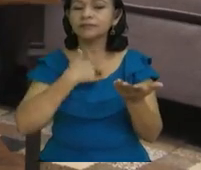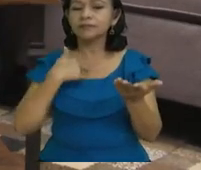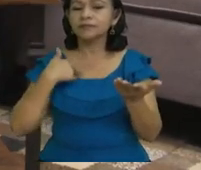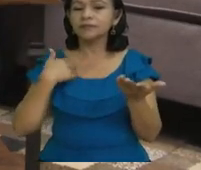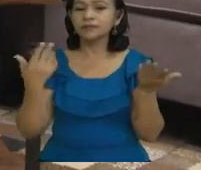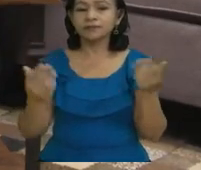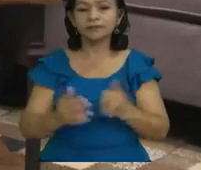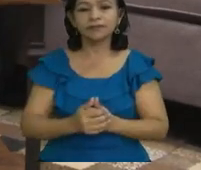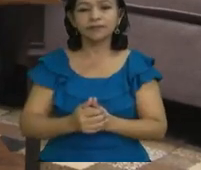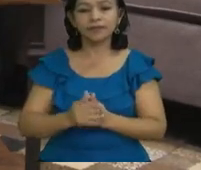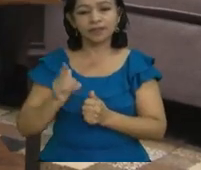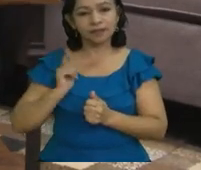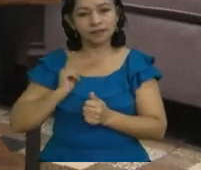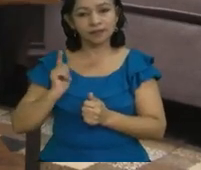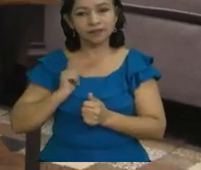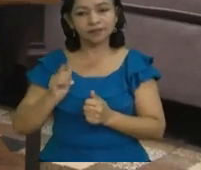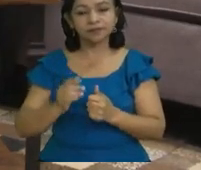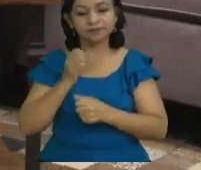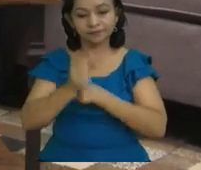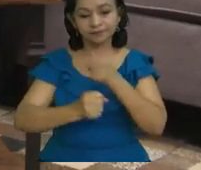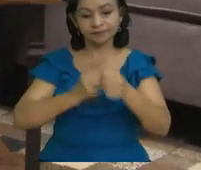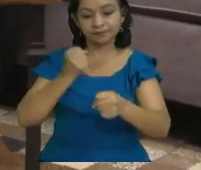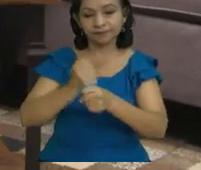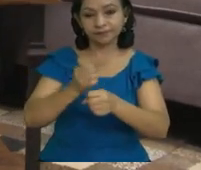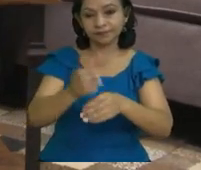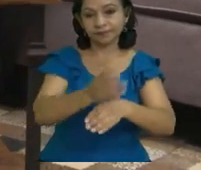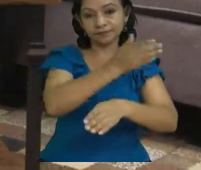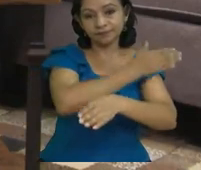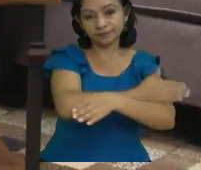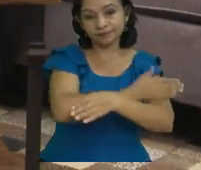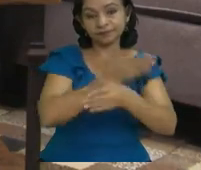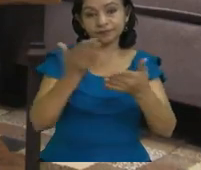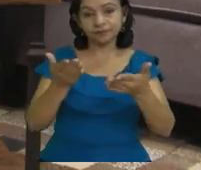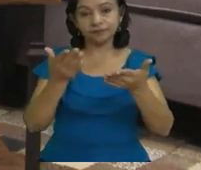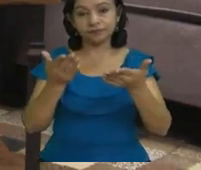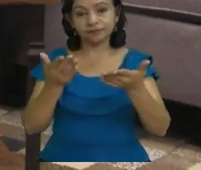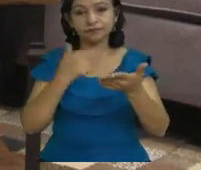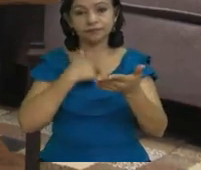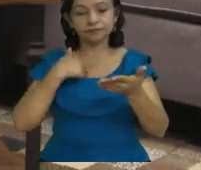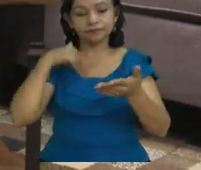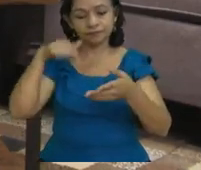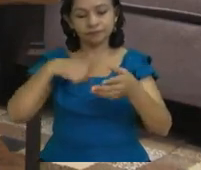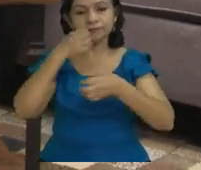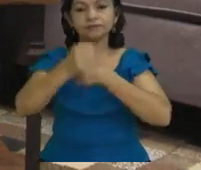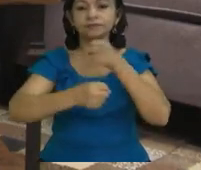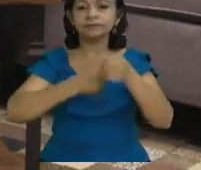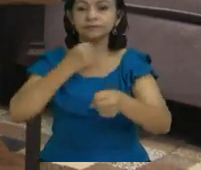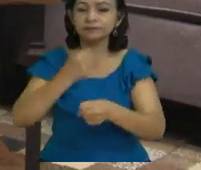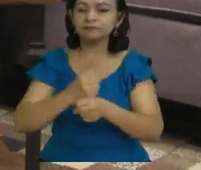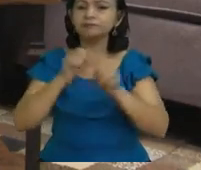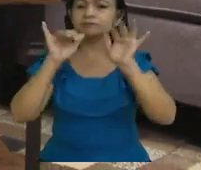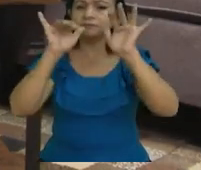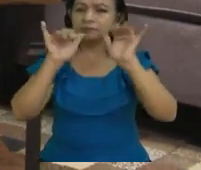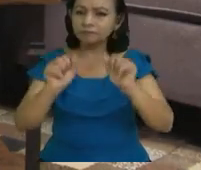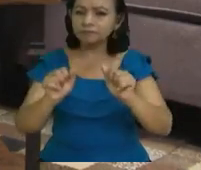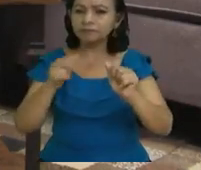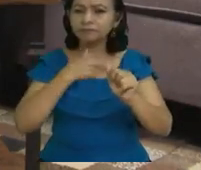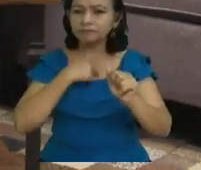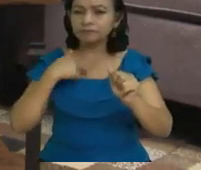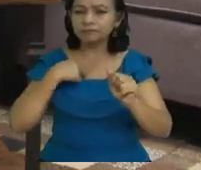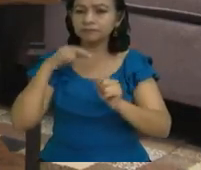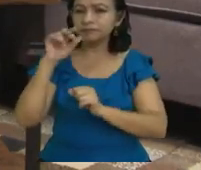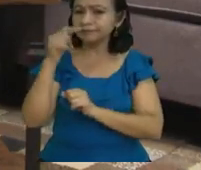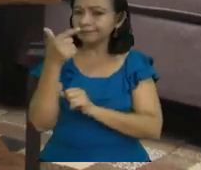2020? Pues mira, tenemos desde el año pasado, hemos estado en el proceso de la instalación. Para este año ya vamos a empezar a trabajar en